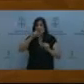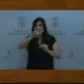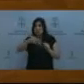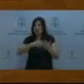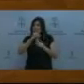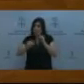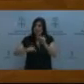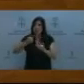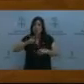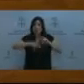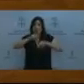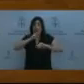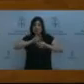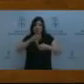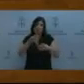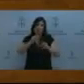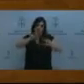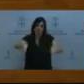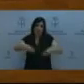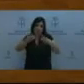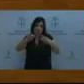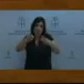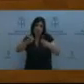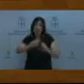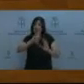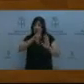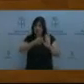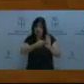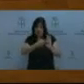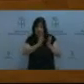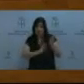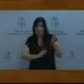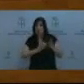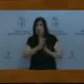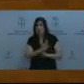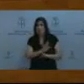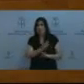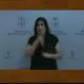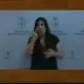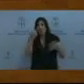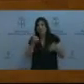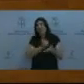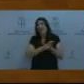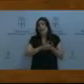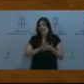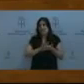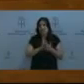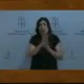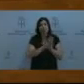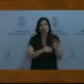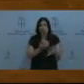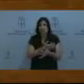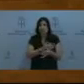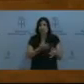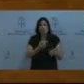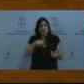Bien, respecto al primer punto del texto de la moción de cara a garantizar esas óptimas condiciones, nos consta que se perfilarán